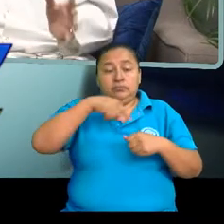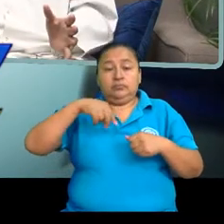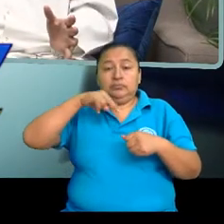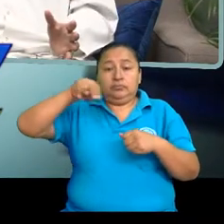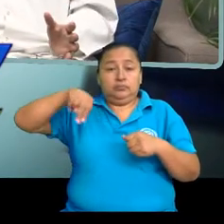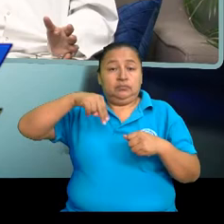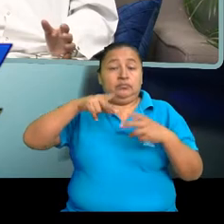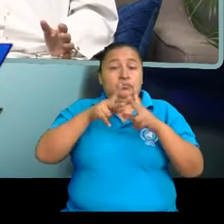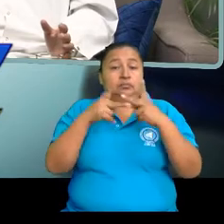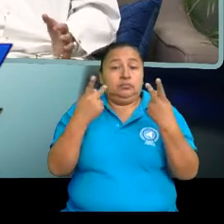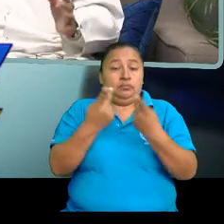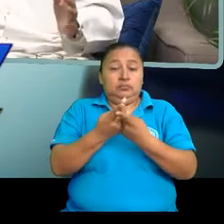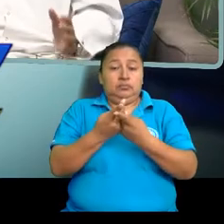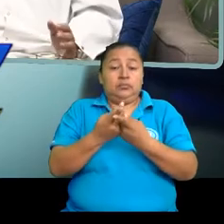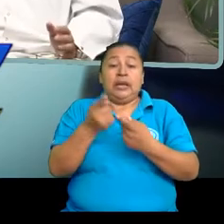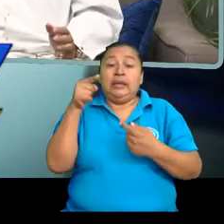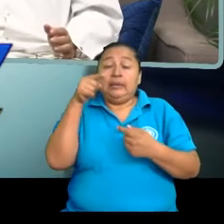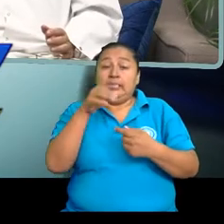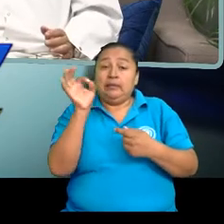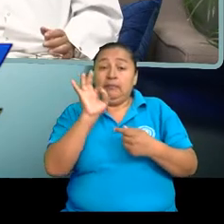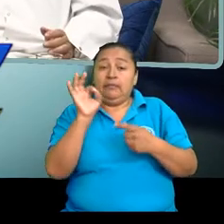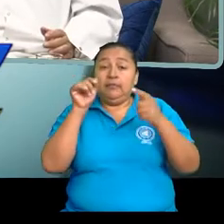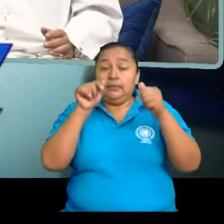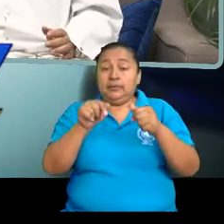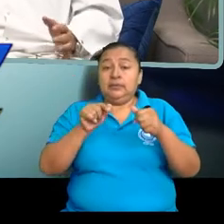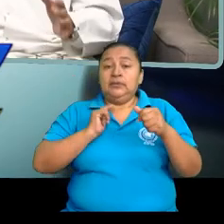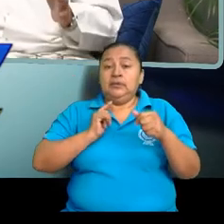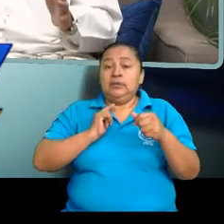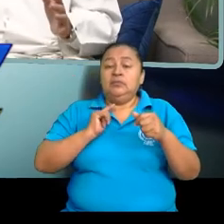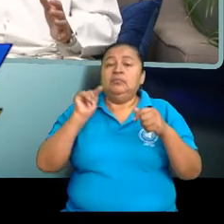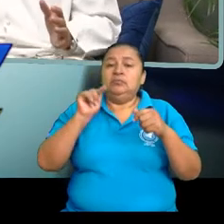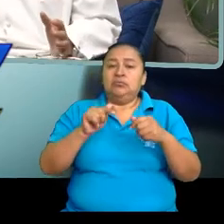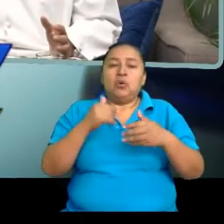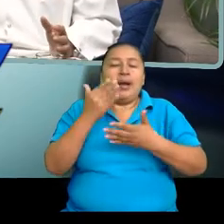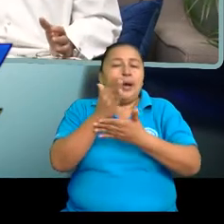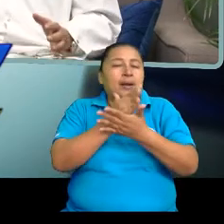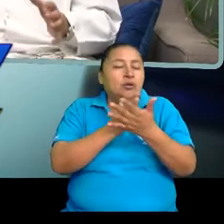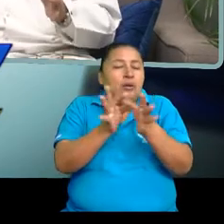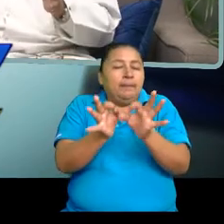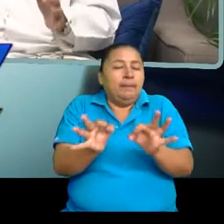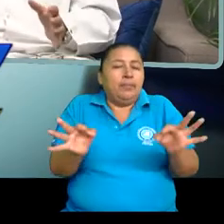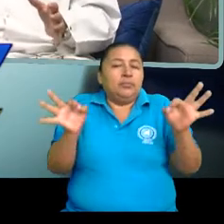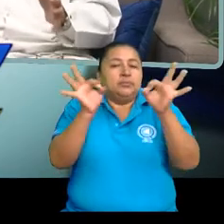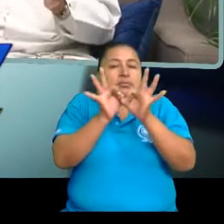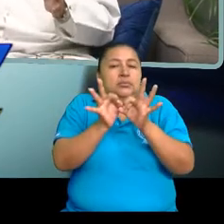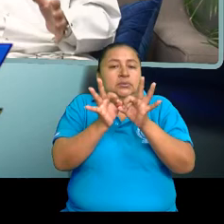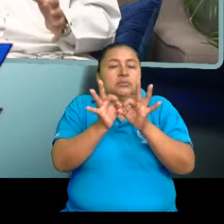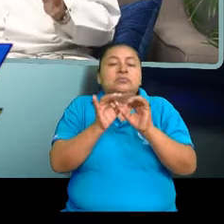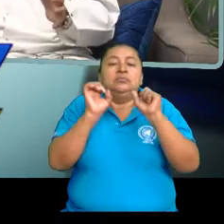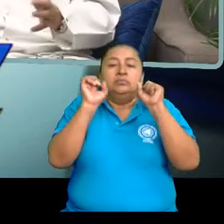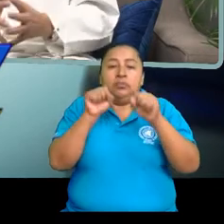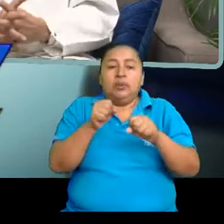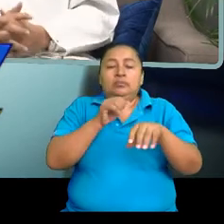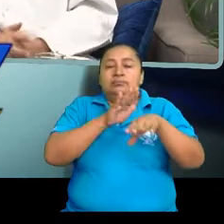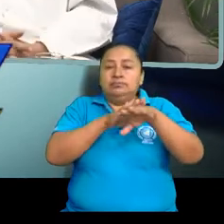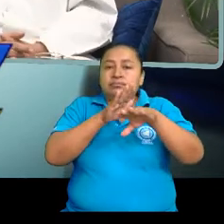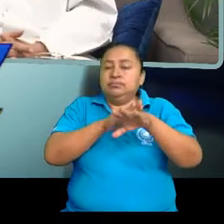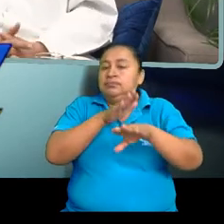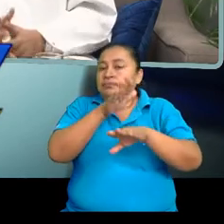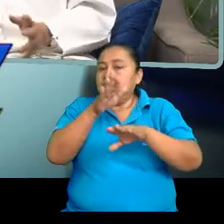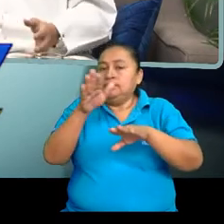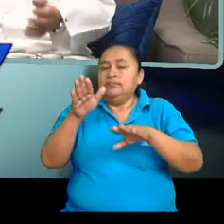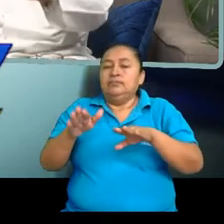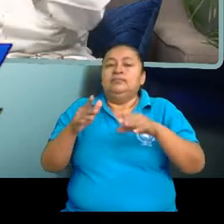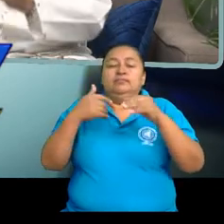Y en este sentido, este tiene es un elemento fuerte para poder incidir tremendamente en